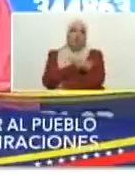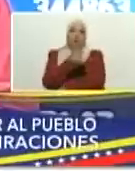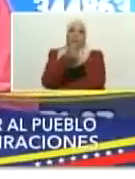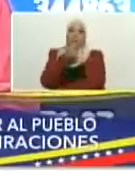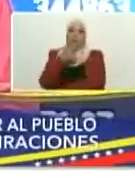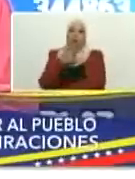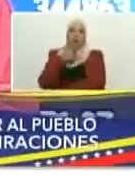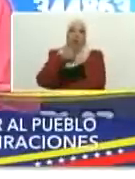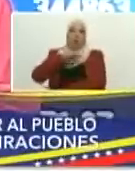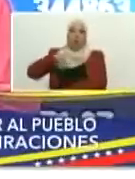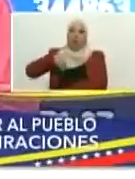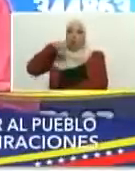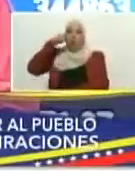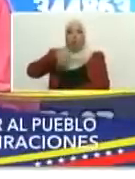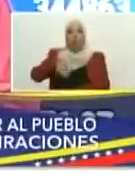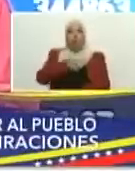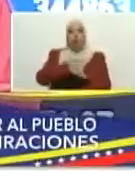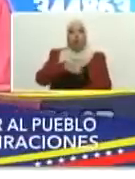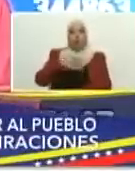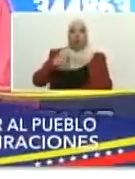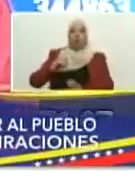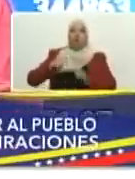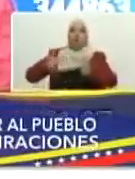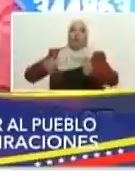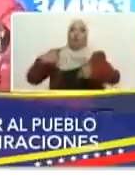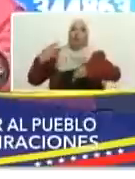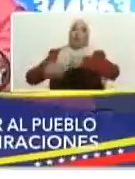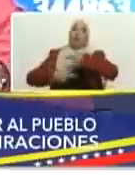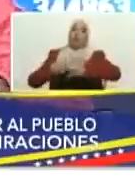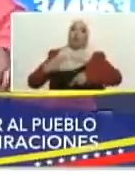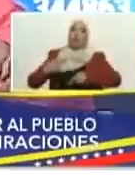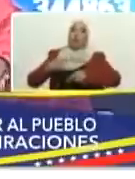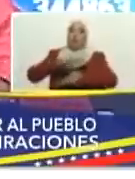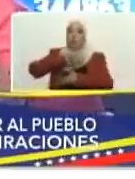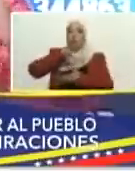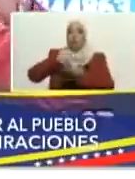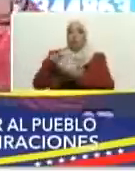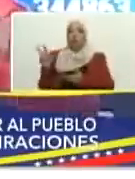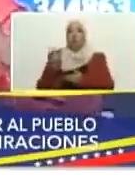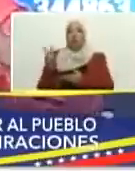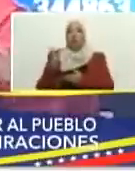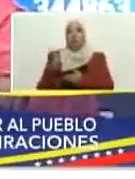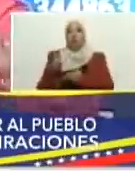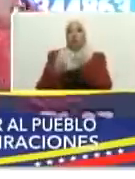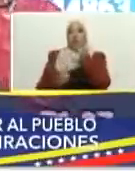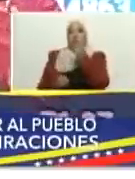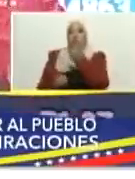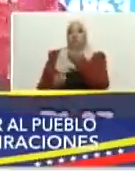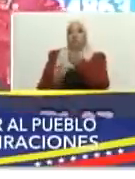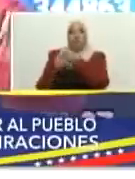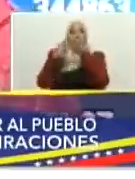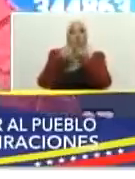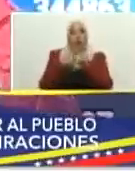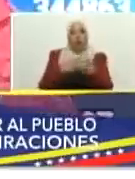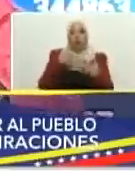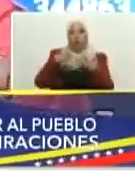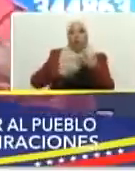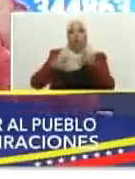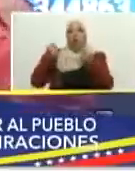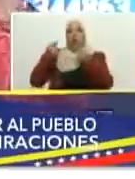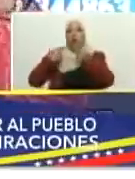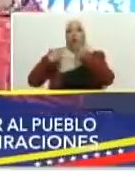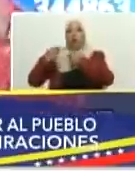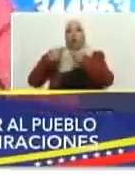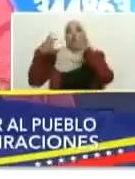pueblo, en esta etapa del renacimiento nacional veremos un florecimiento de una economía nueva, de